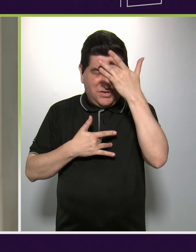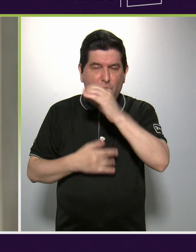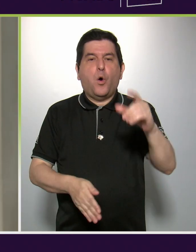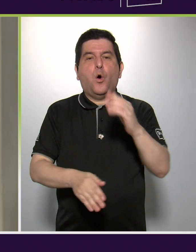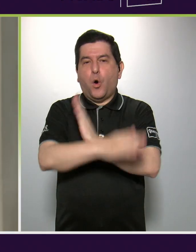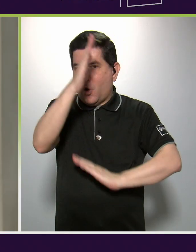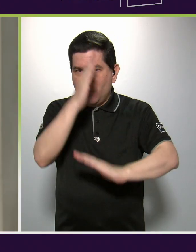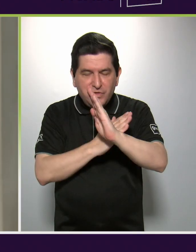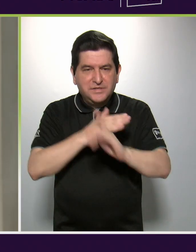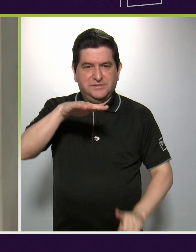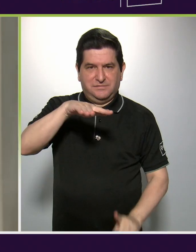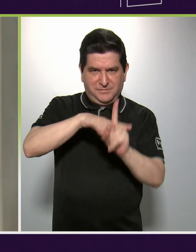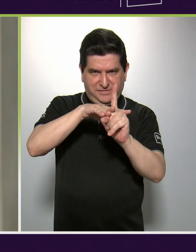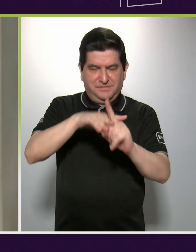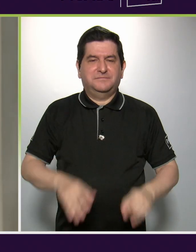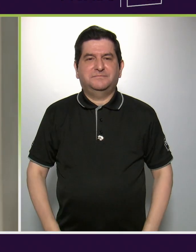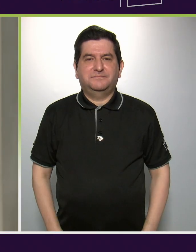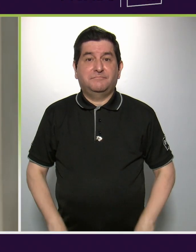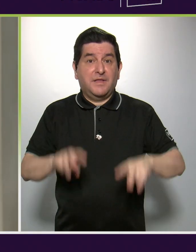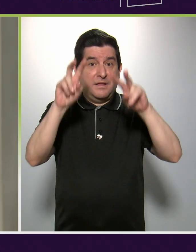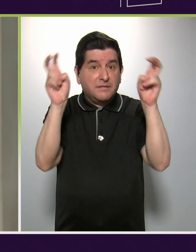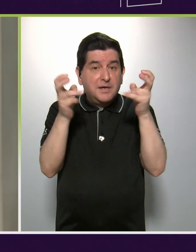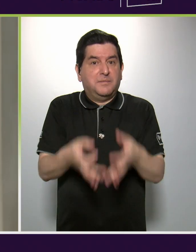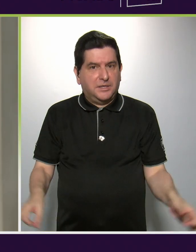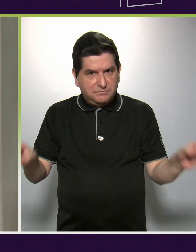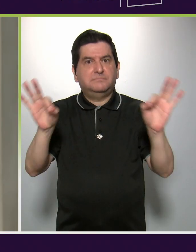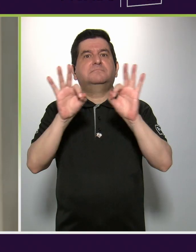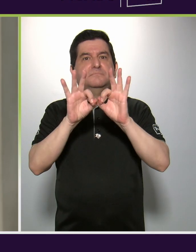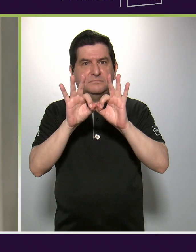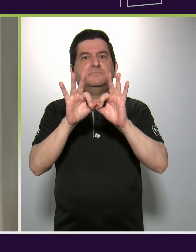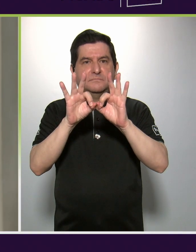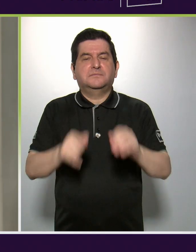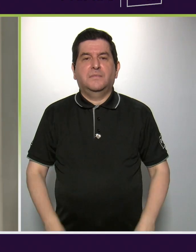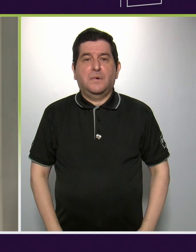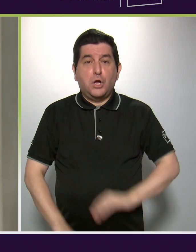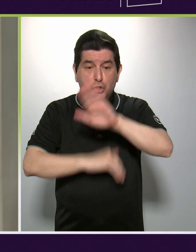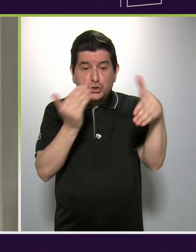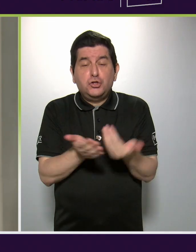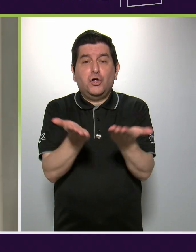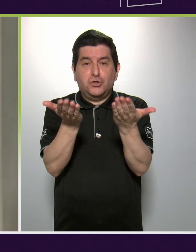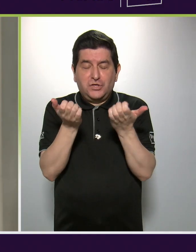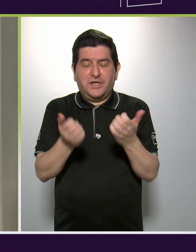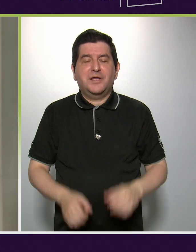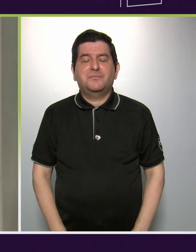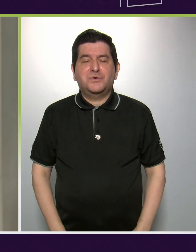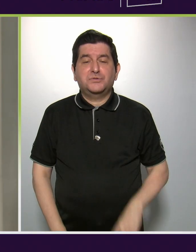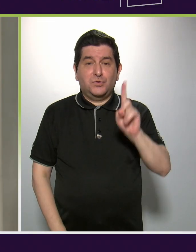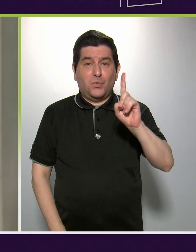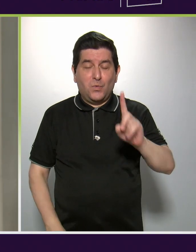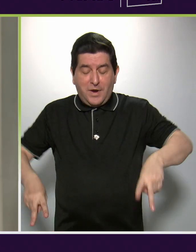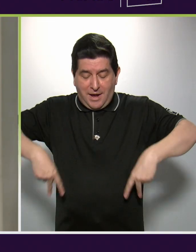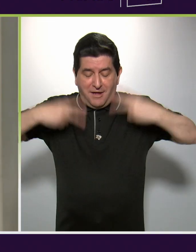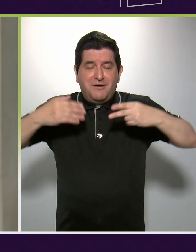o discapacidad. Entonces, este tema es muy importante, ¿verdad? Porque si todos queremos vivir una larga